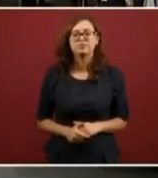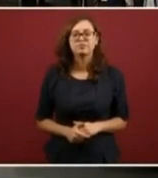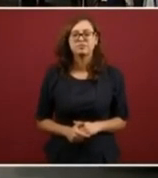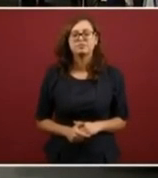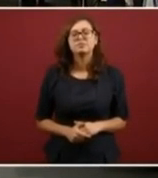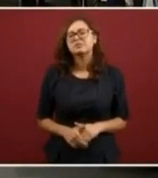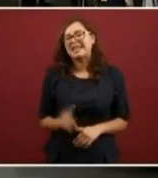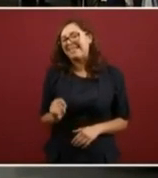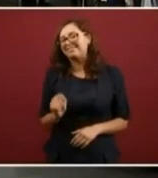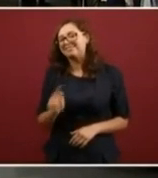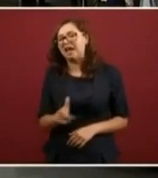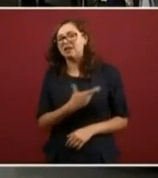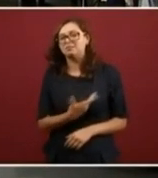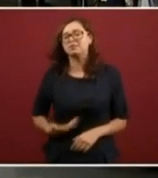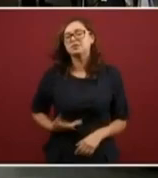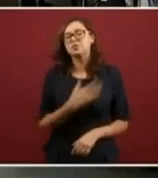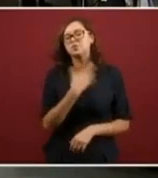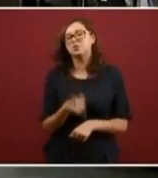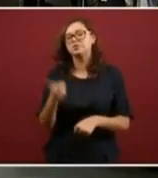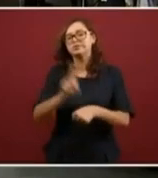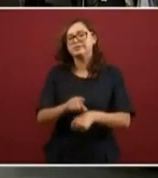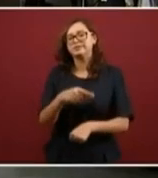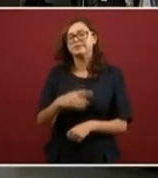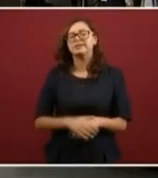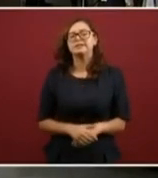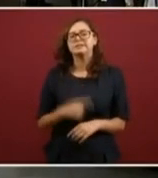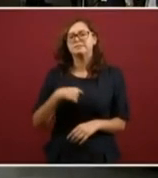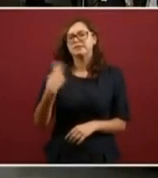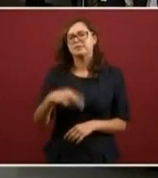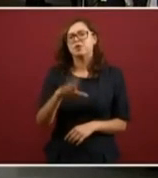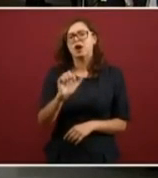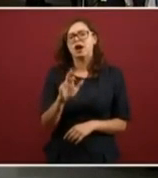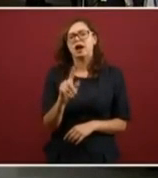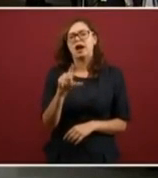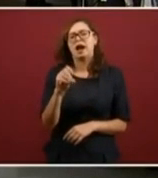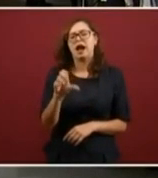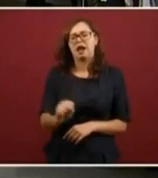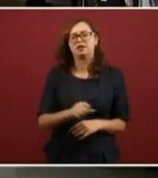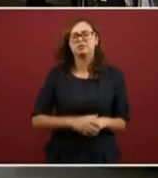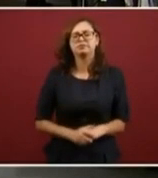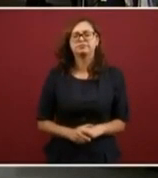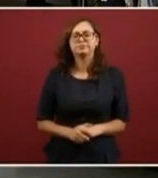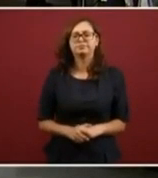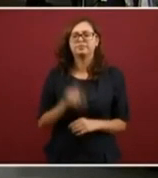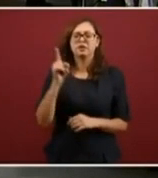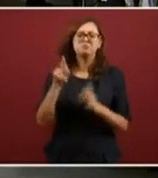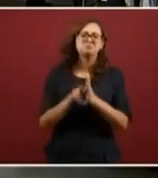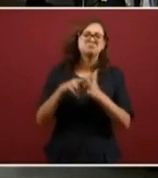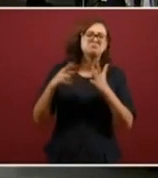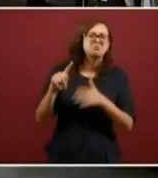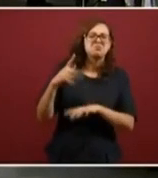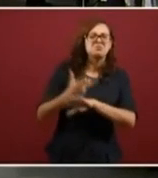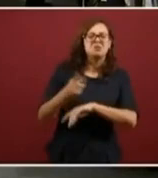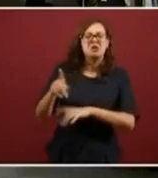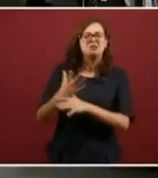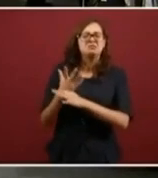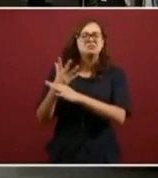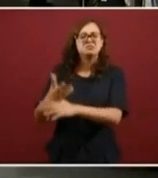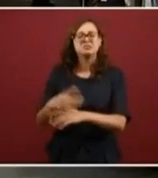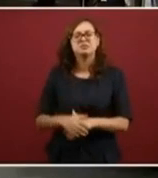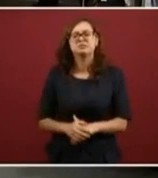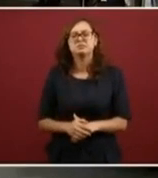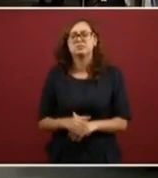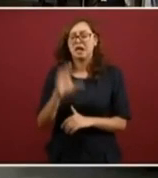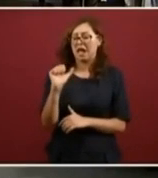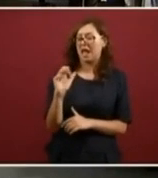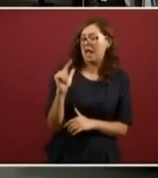¿Qué tal, presidente? Buenos días, Carlos Calzada de Radio Educación. En el Financial Times, en su editorial, decía que luego de la salida de Carlos